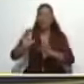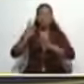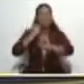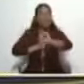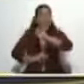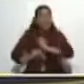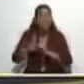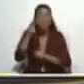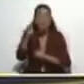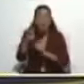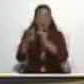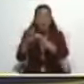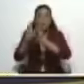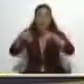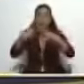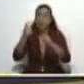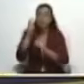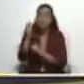defendido tantas veces.